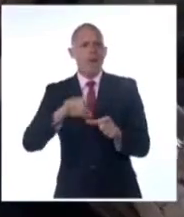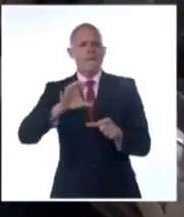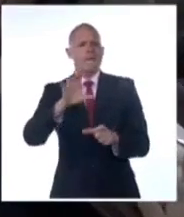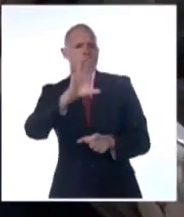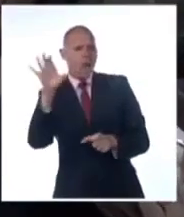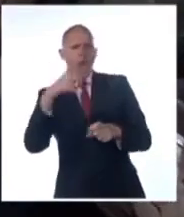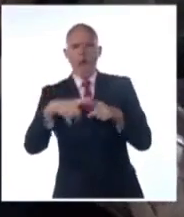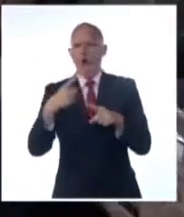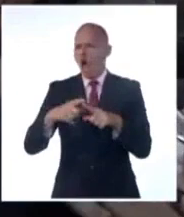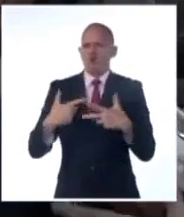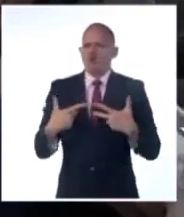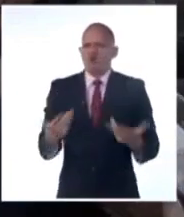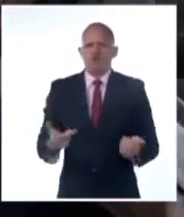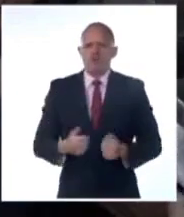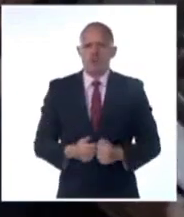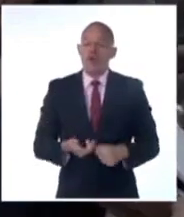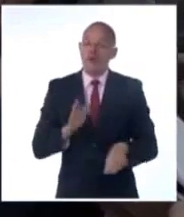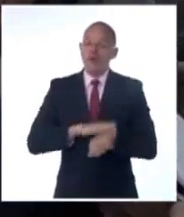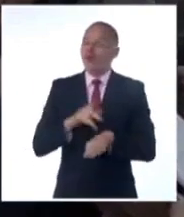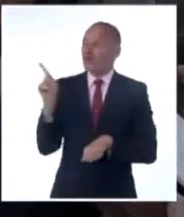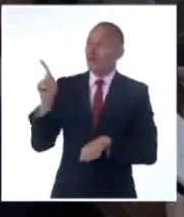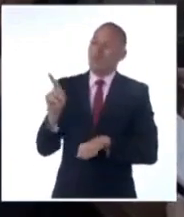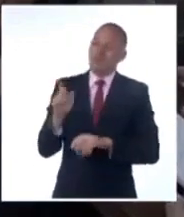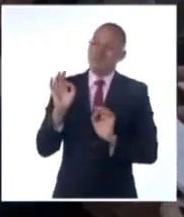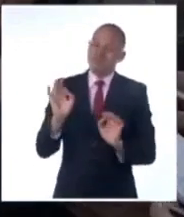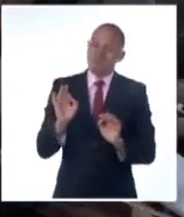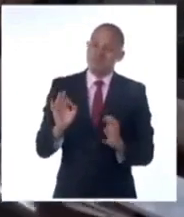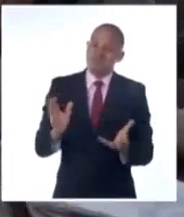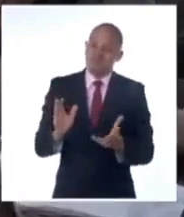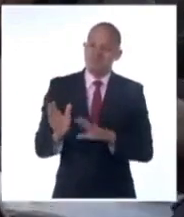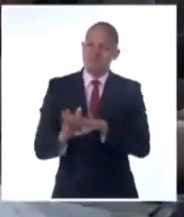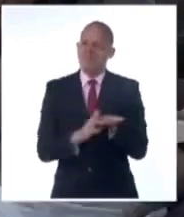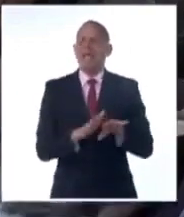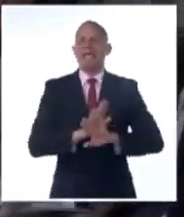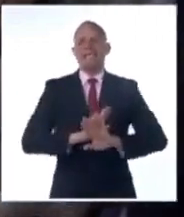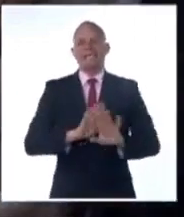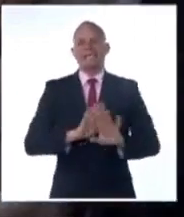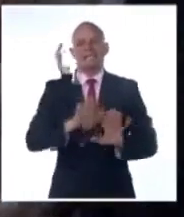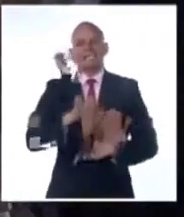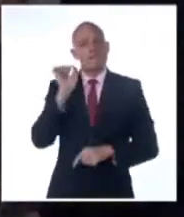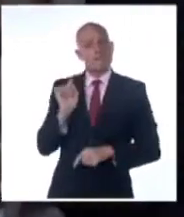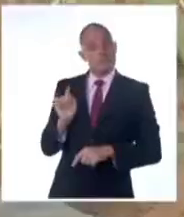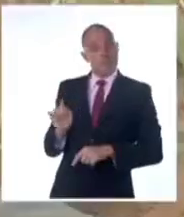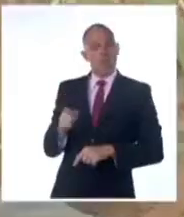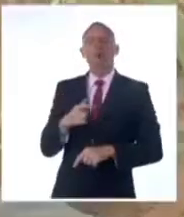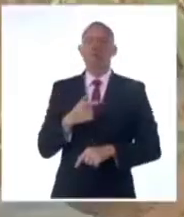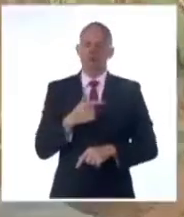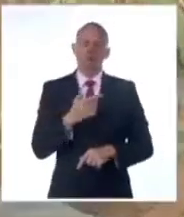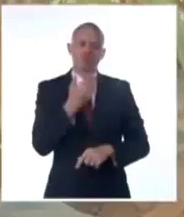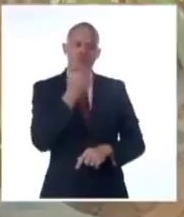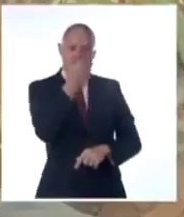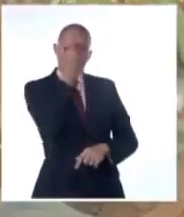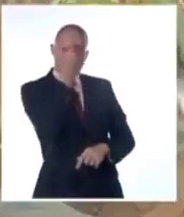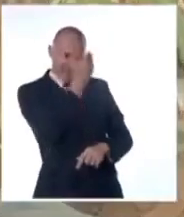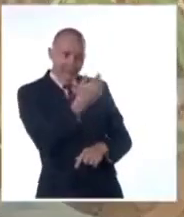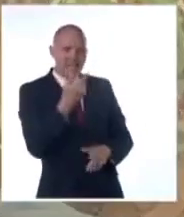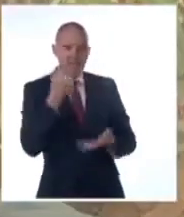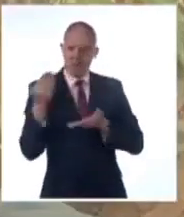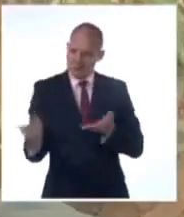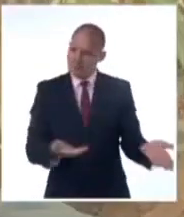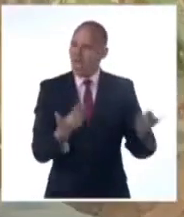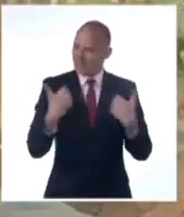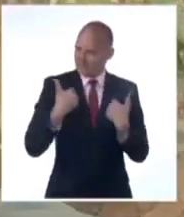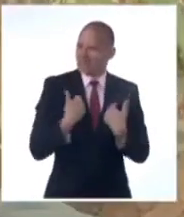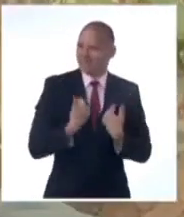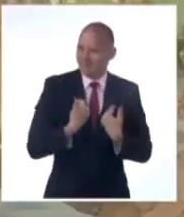su parte, la señora Alena Douhan agradeció al presidente Díaz-Canel por haberla recibido y también por el apoyo y la asistencia que Cuba le ha brindado